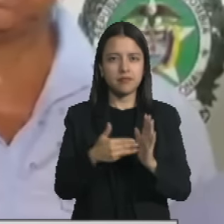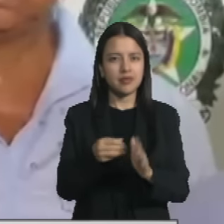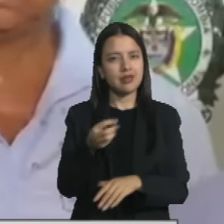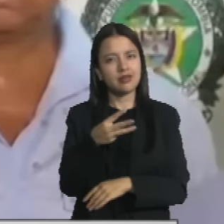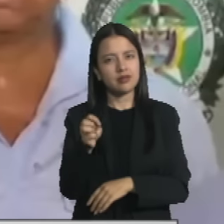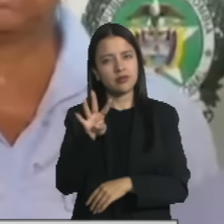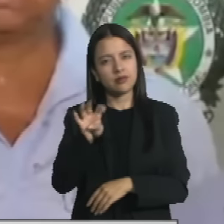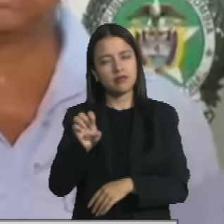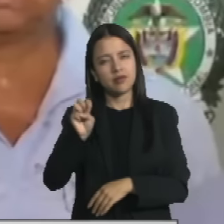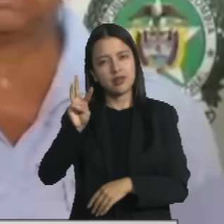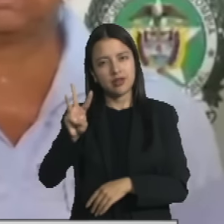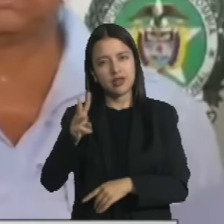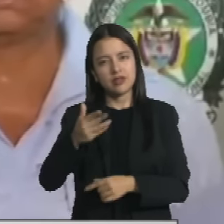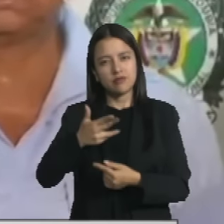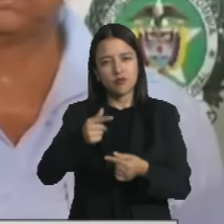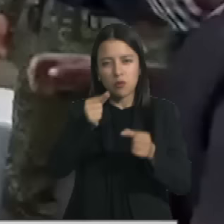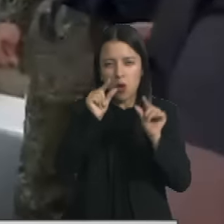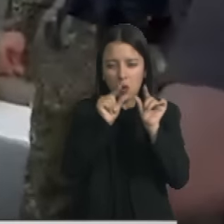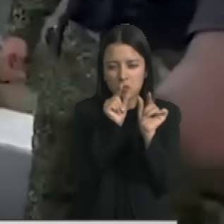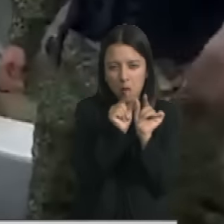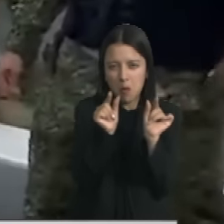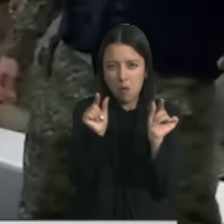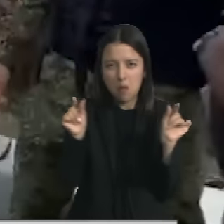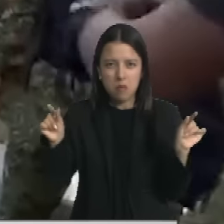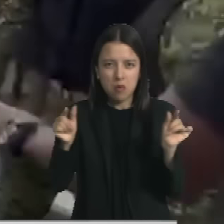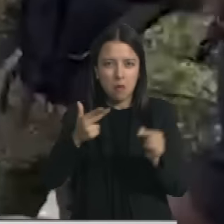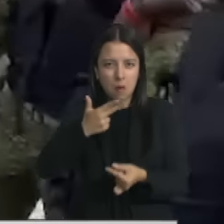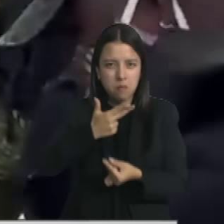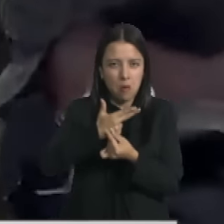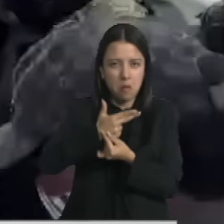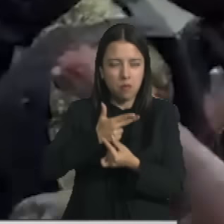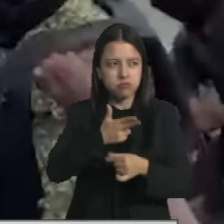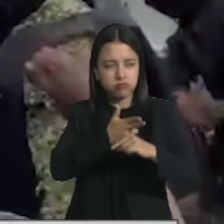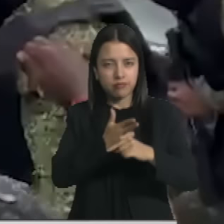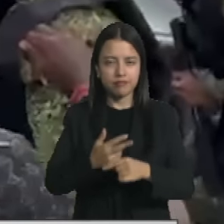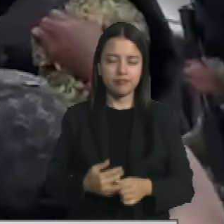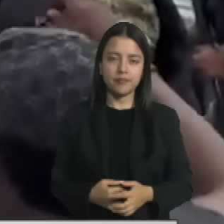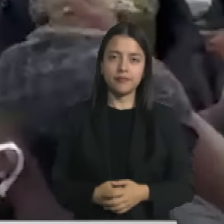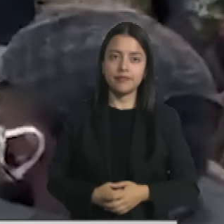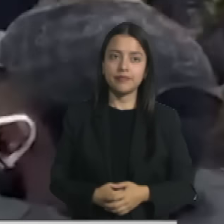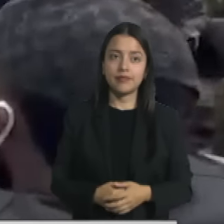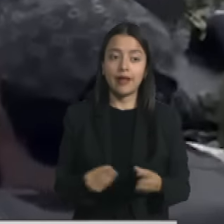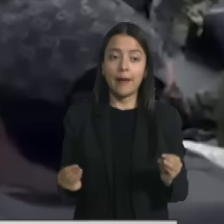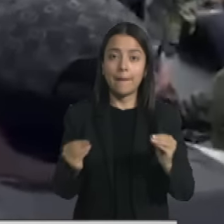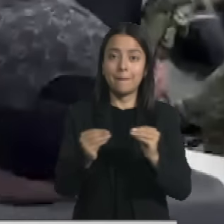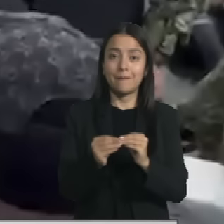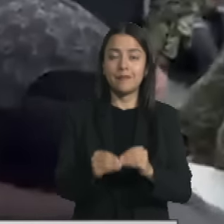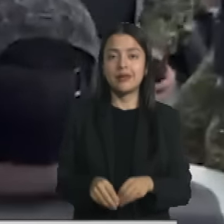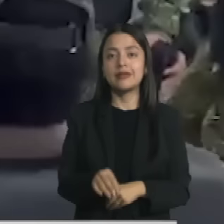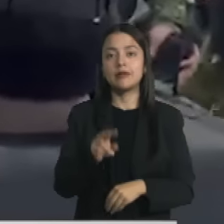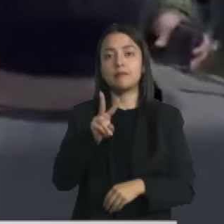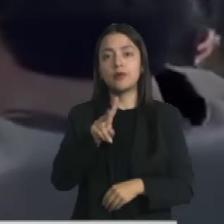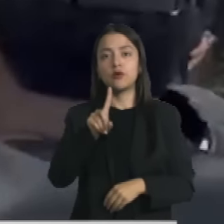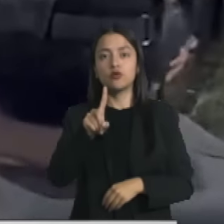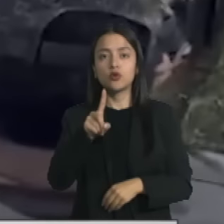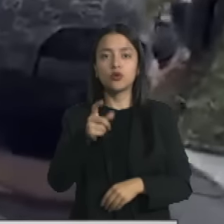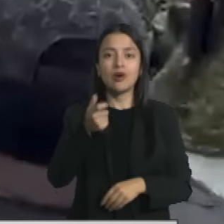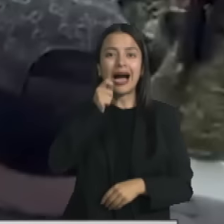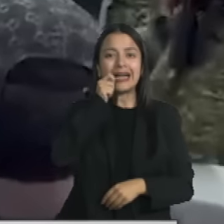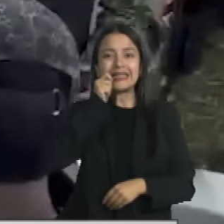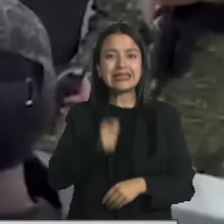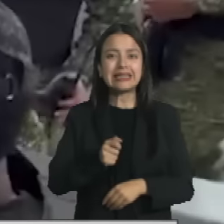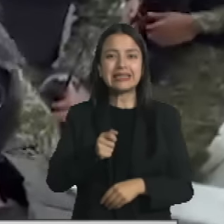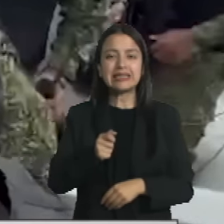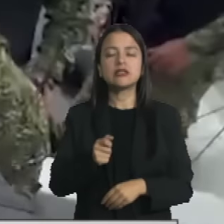1.393 cartuchos de diferentes calibres. Asimismo, realizaron la entrega de 21 artefactos explosivos improvisados, conocidos como